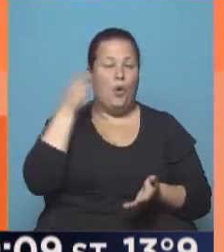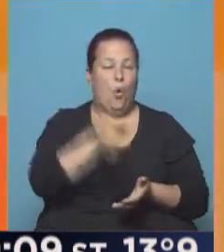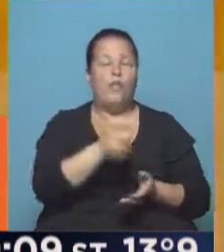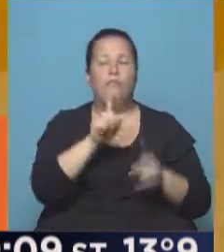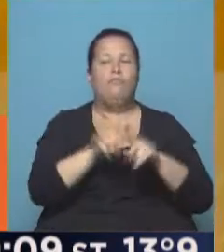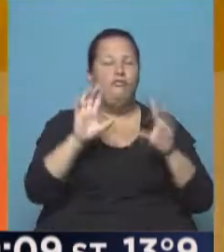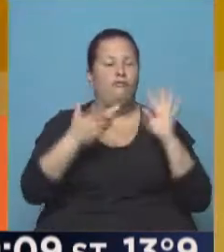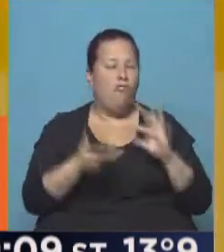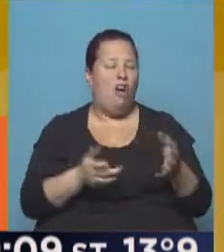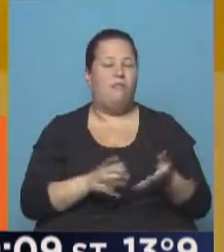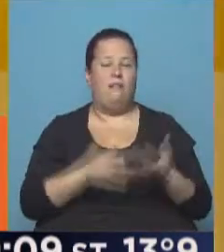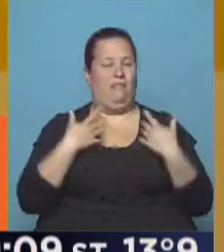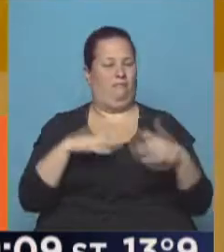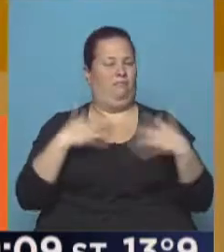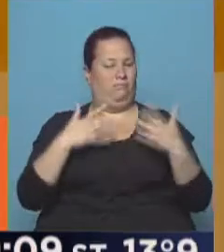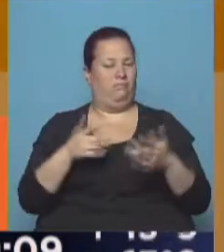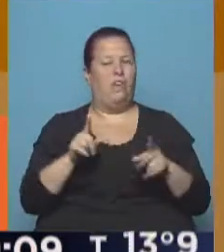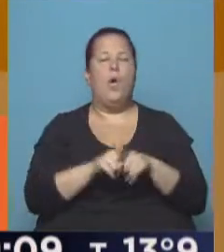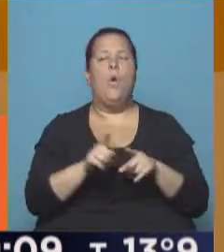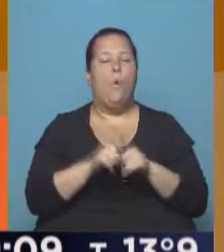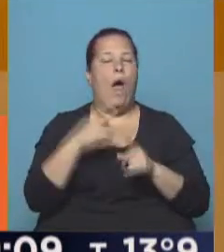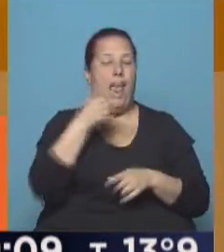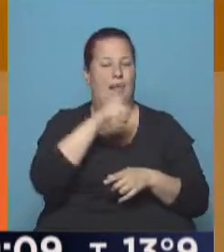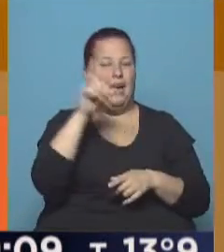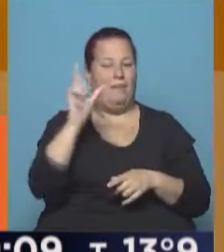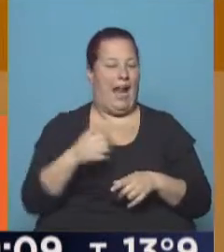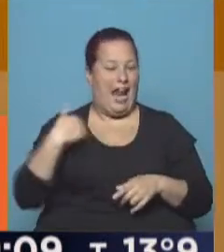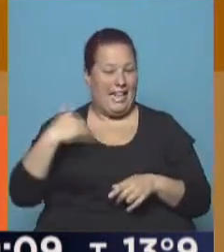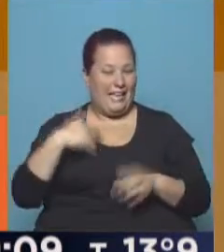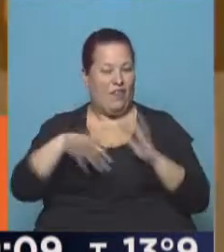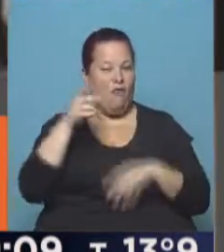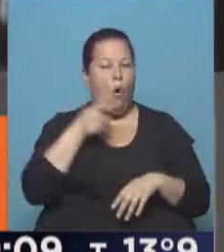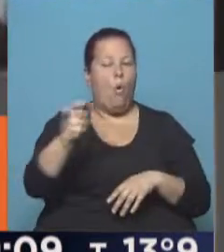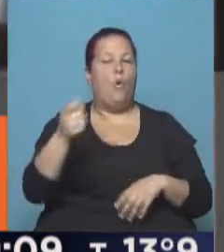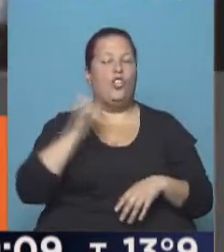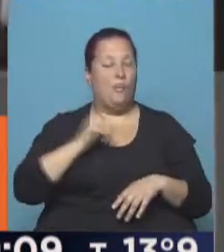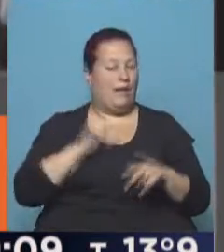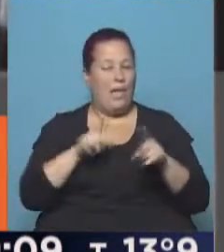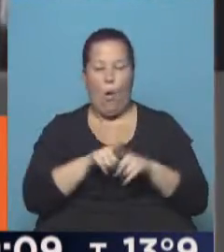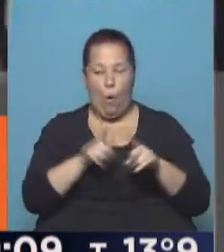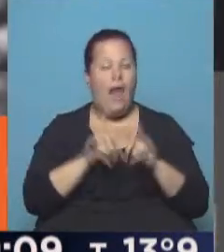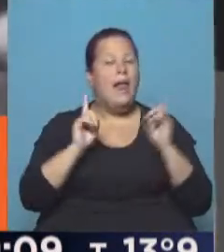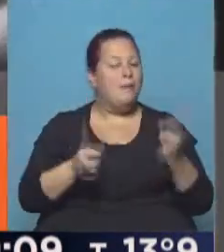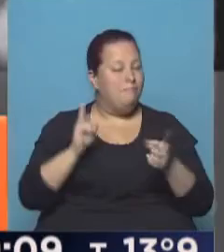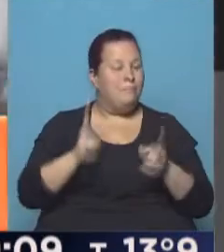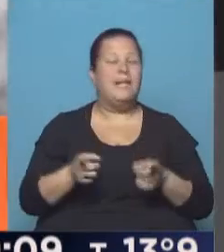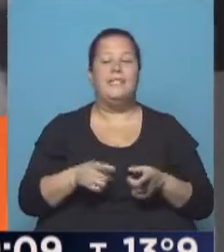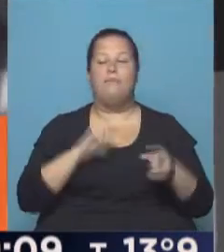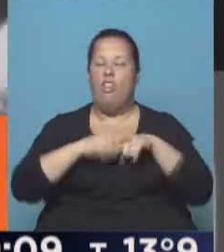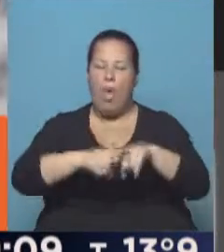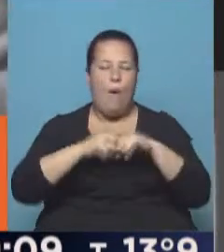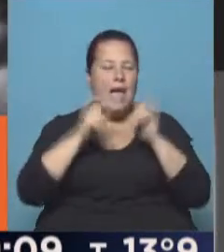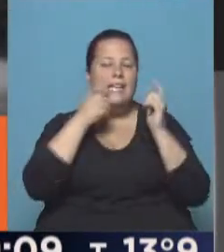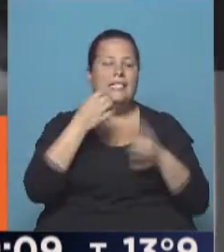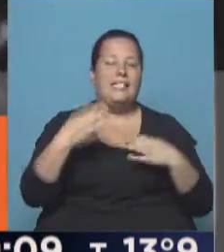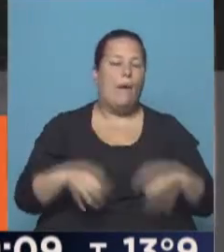una imagen tan fuerte como fue tan fuerte para la República Argentina cuando se hizo el juicio a las juntas militares. Y las mismas discusiones, si